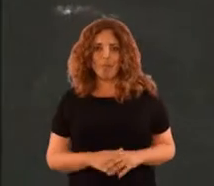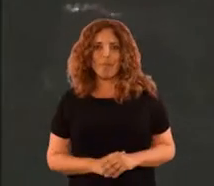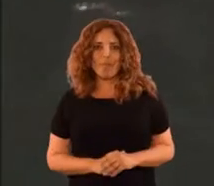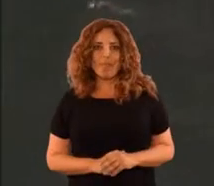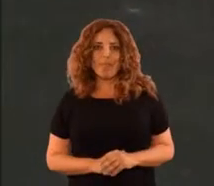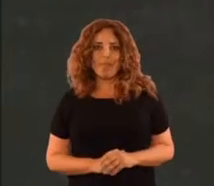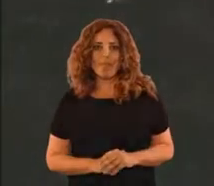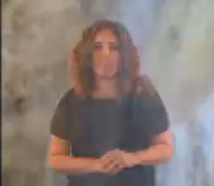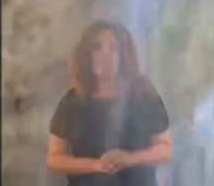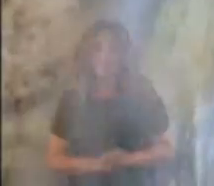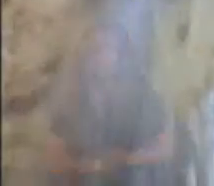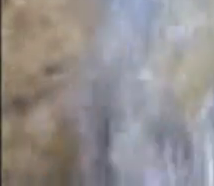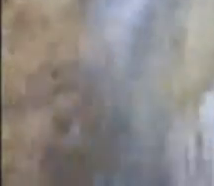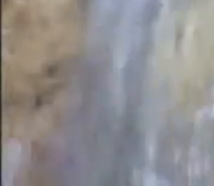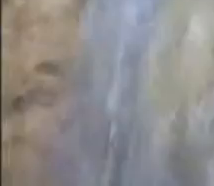para los humanos.